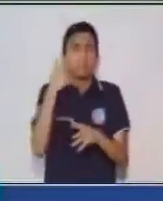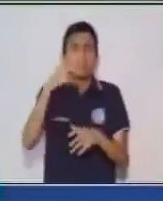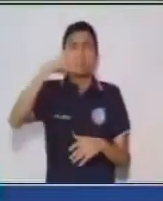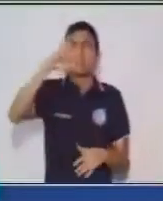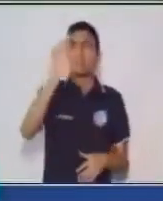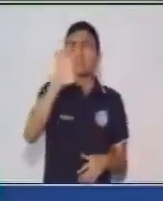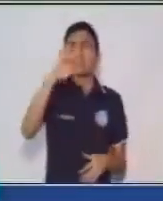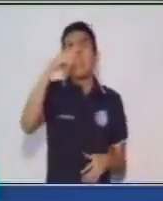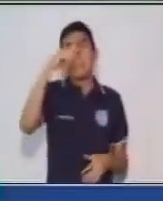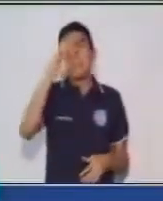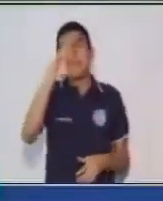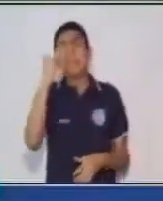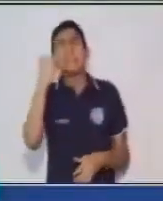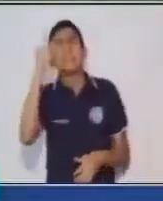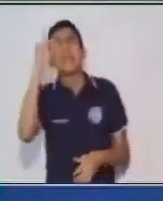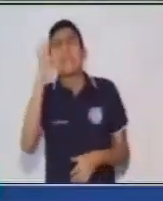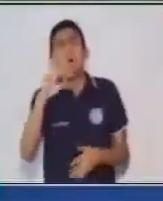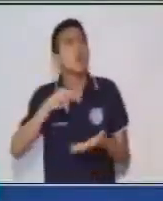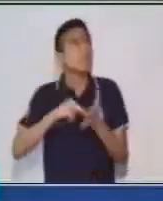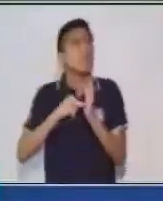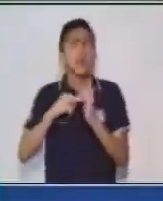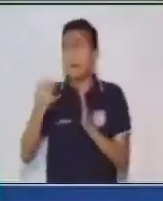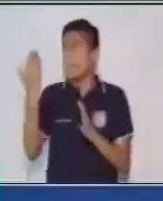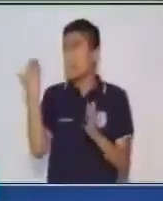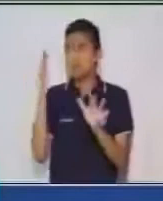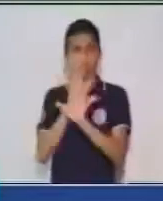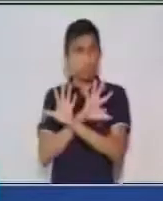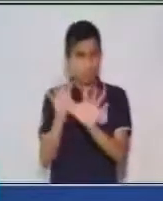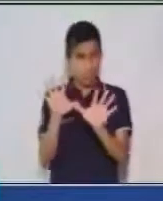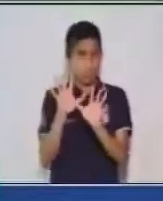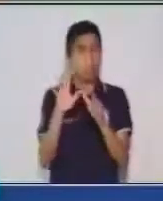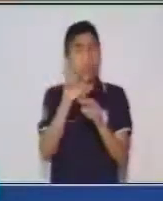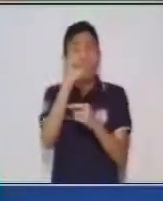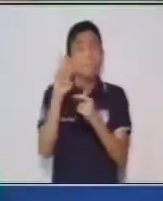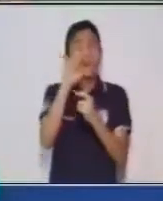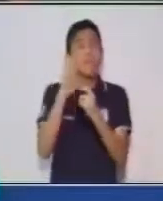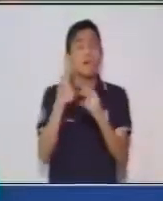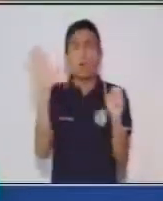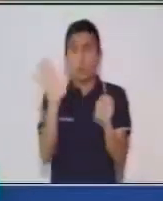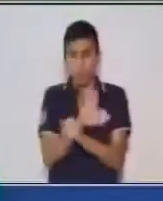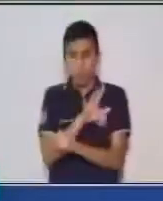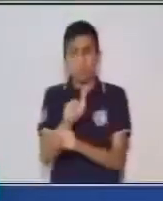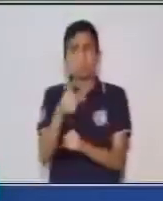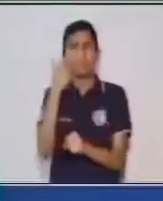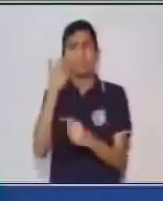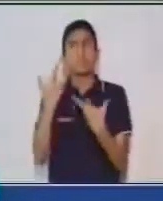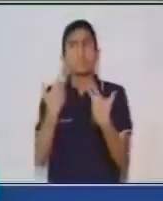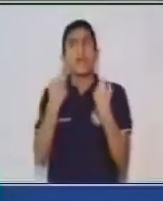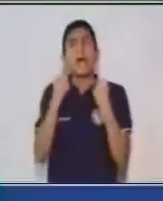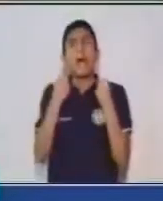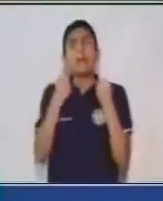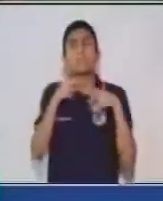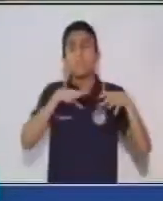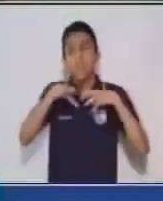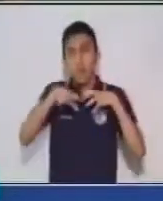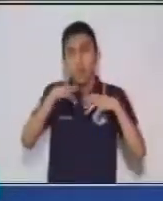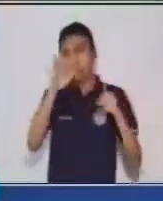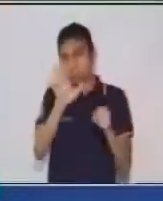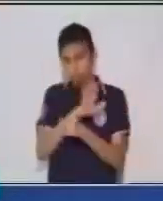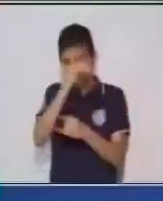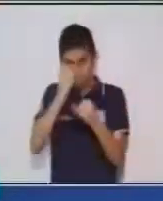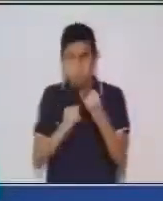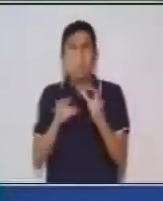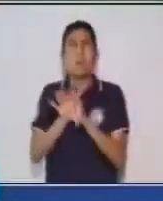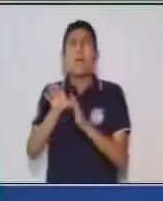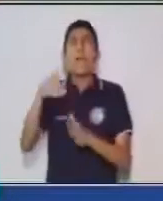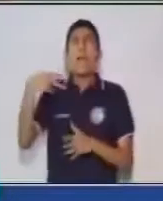es pasado. Y tenemos el pretérito perfecto compuesto. Acción recientemente terminada. He